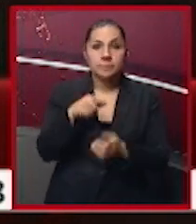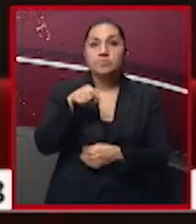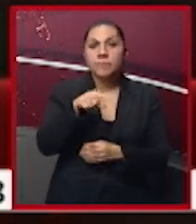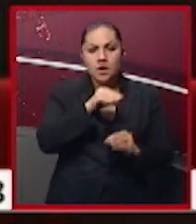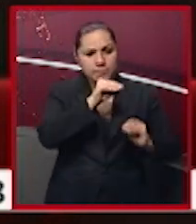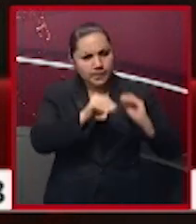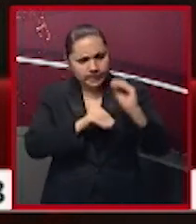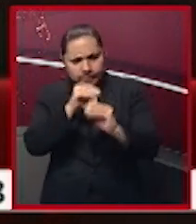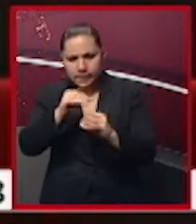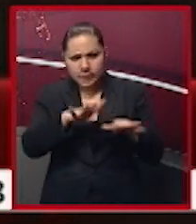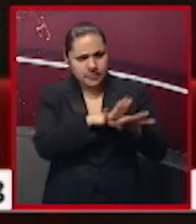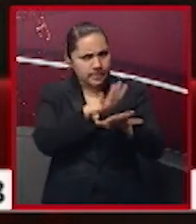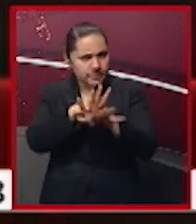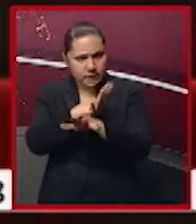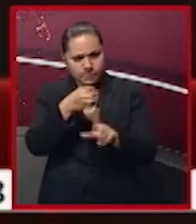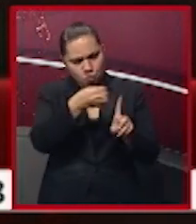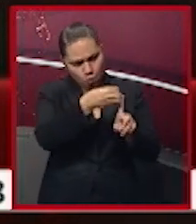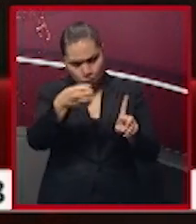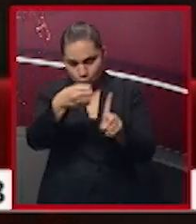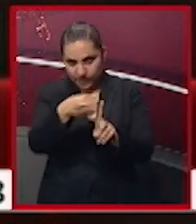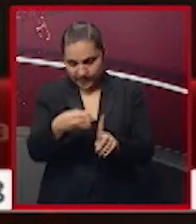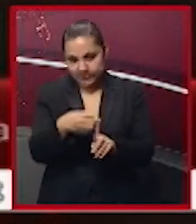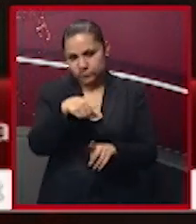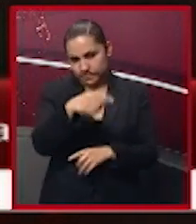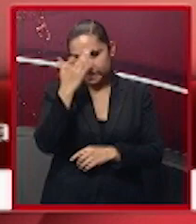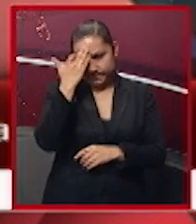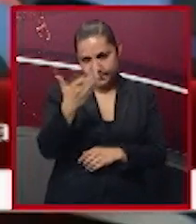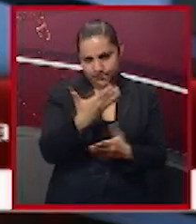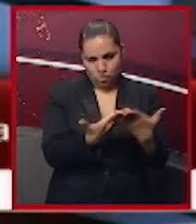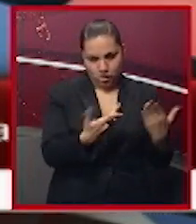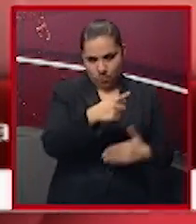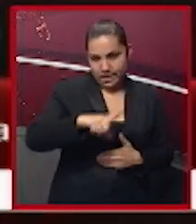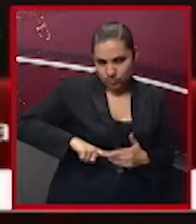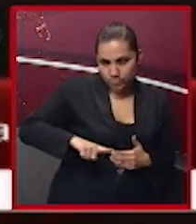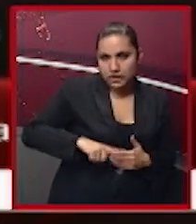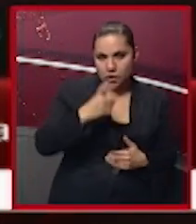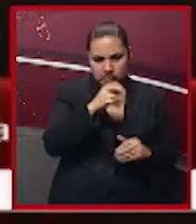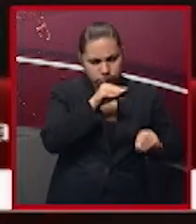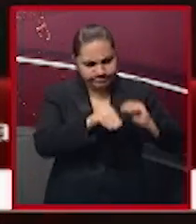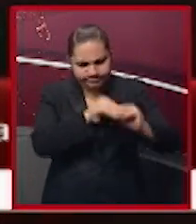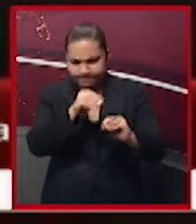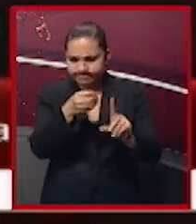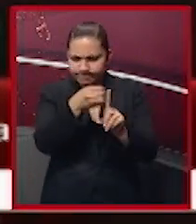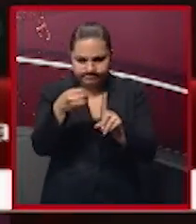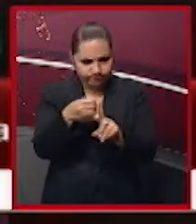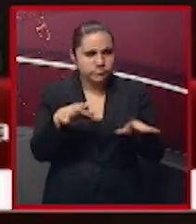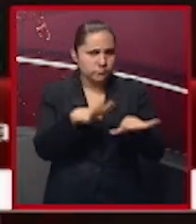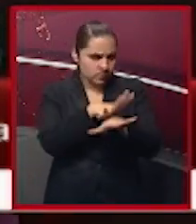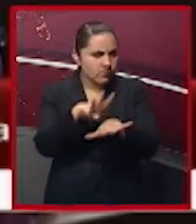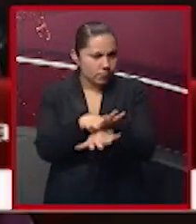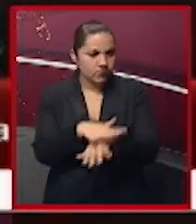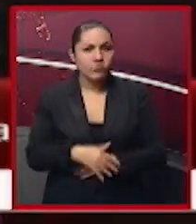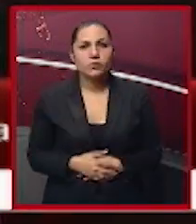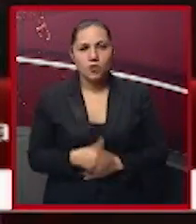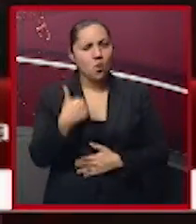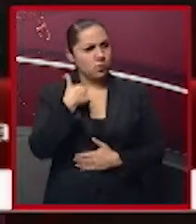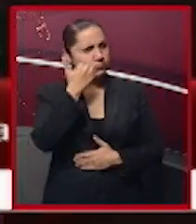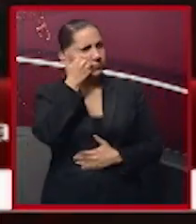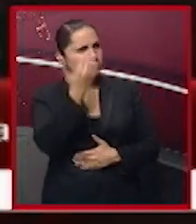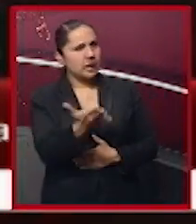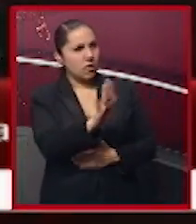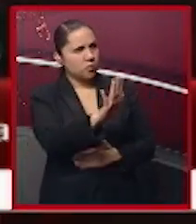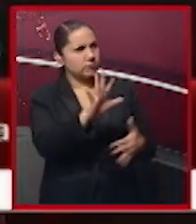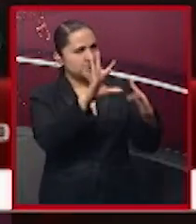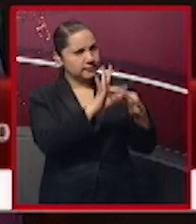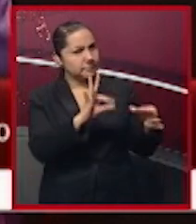reorganización programática implementada de esta administración. Me permito únicamente recordar que